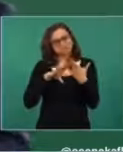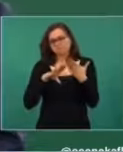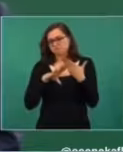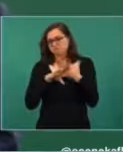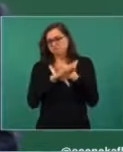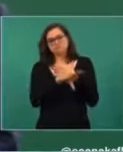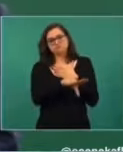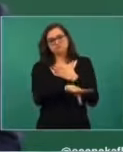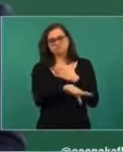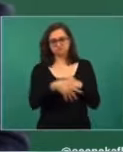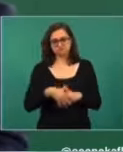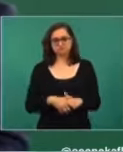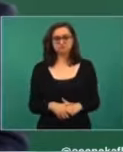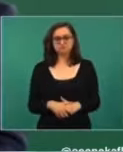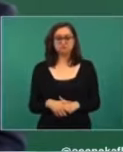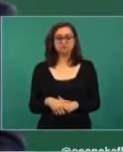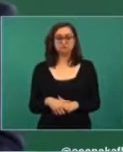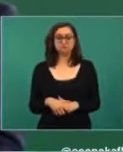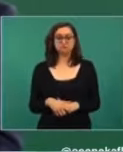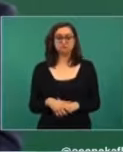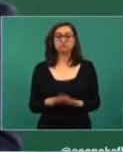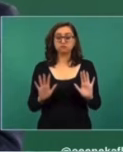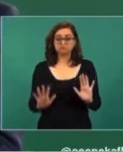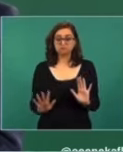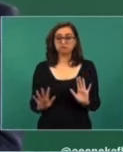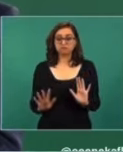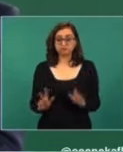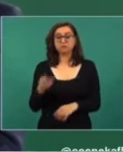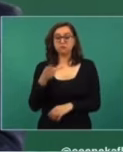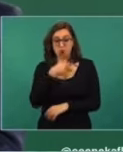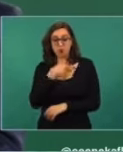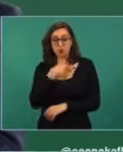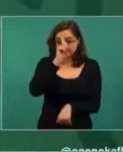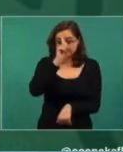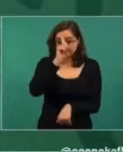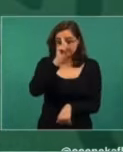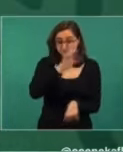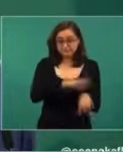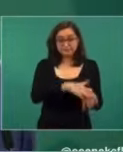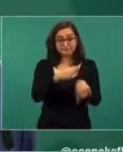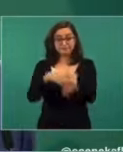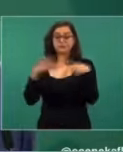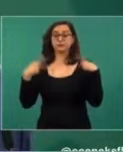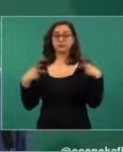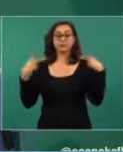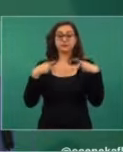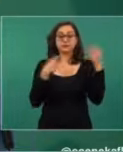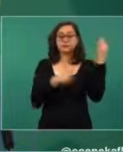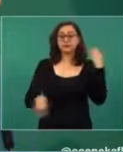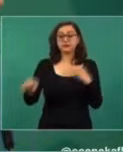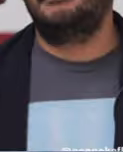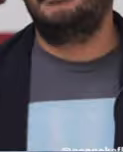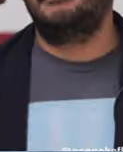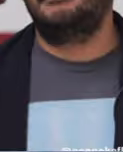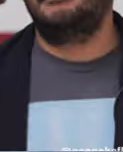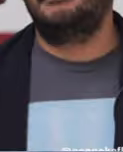mejor la pobreza que la deshonra, y de manera especial a los